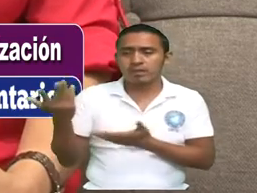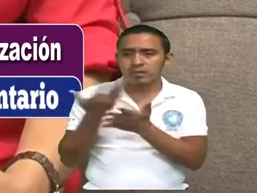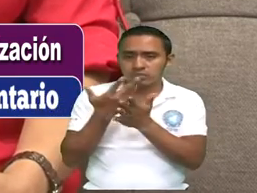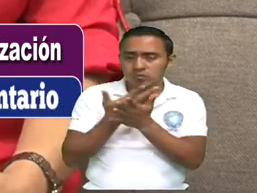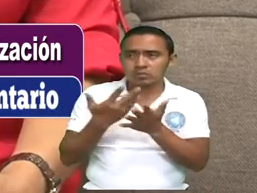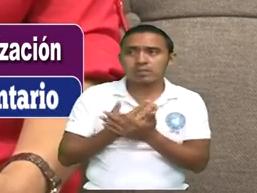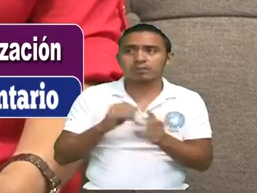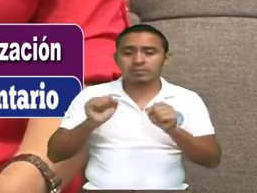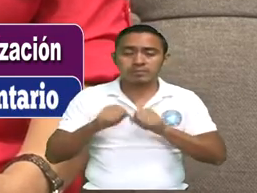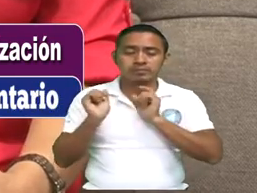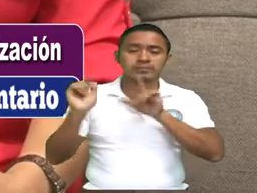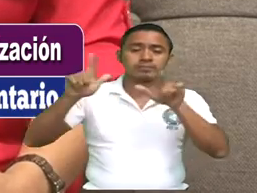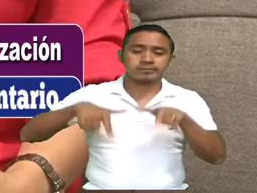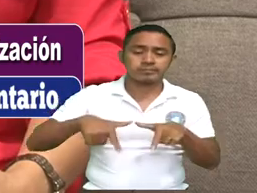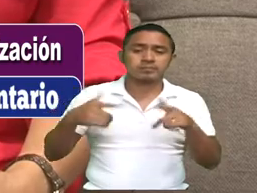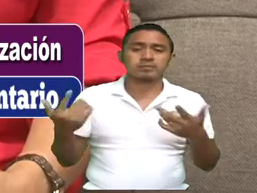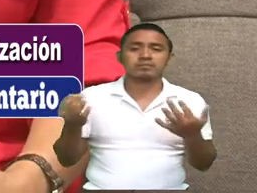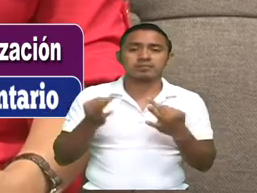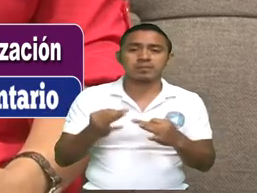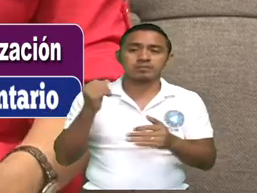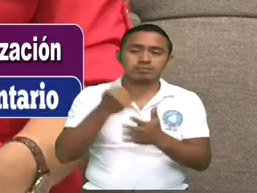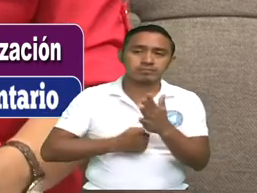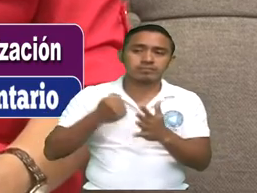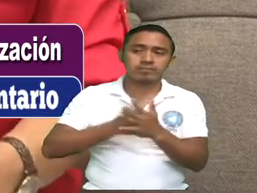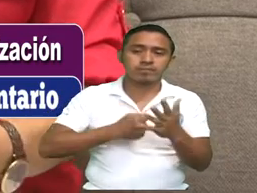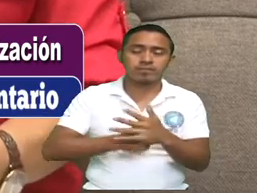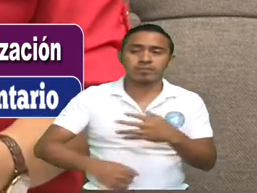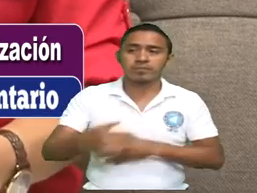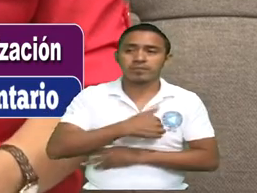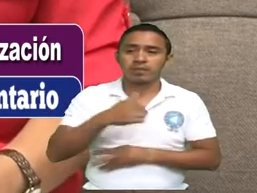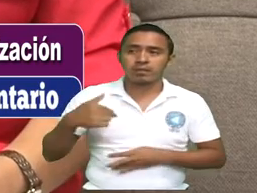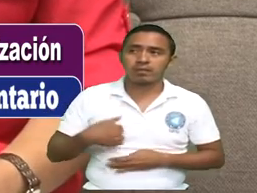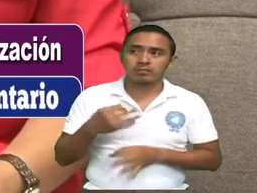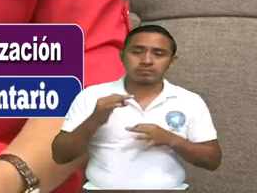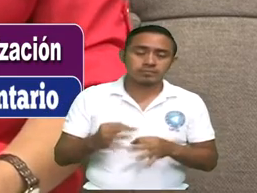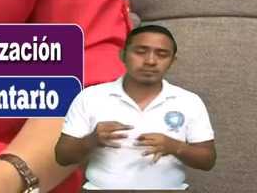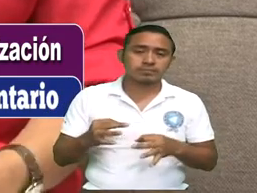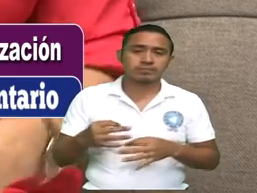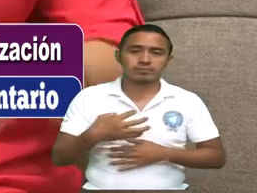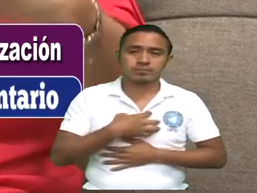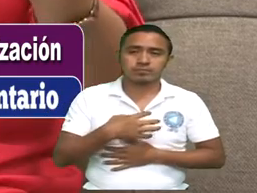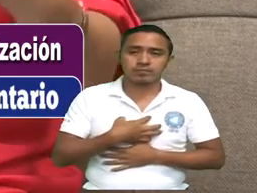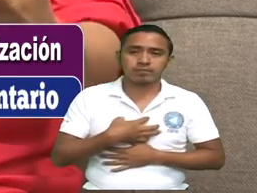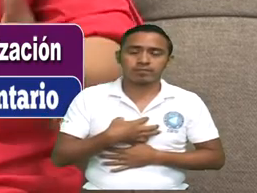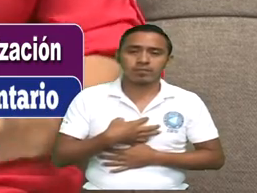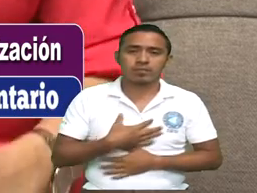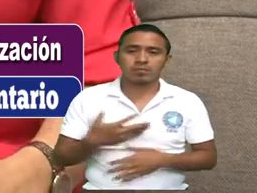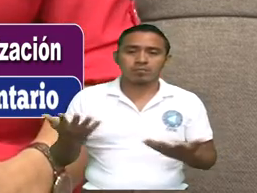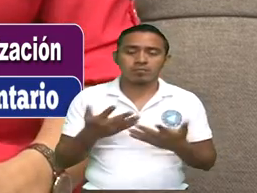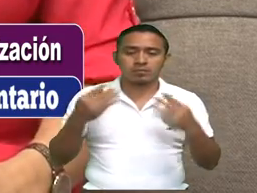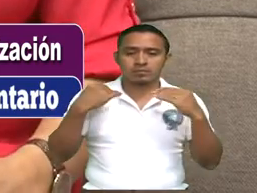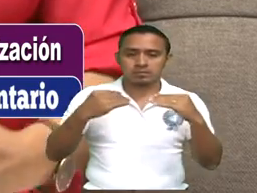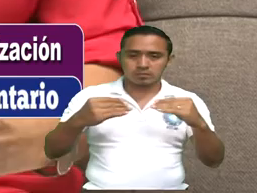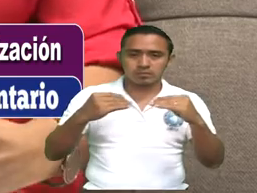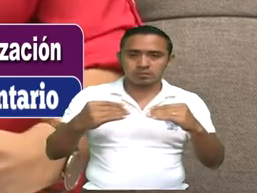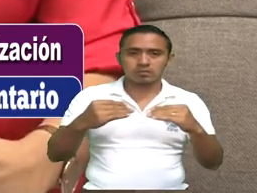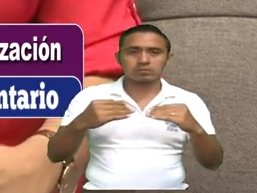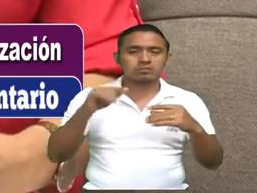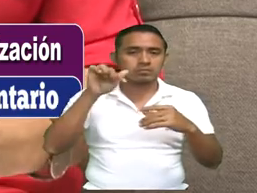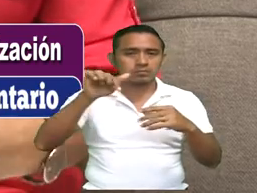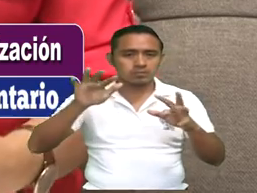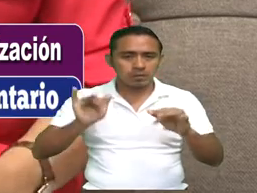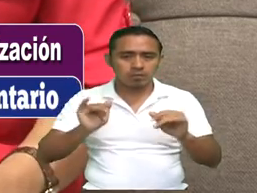matricularse y se comienza la batalla y las luchas y se viene formando en parte la batalla por la educación, y es ahí